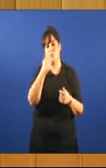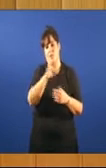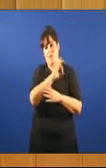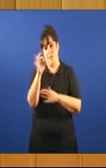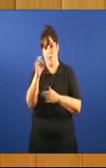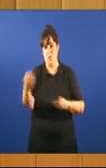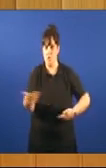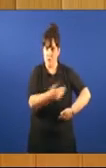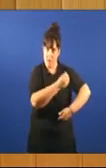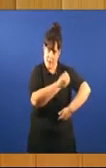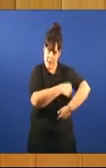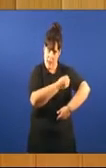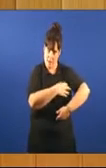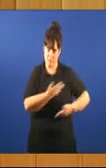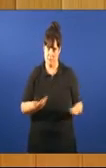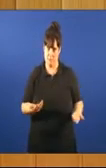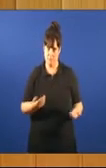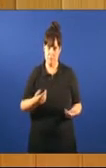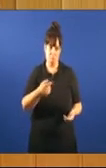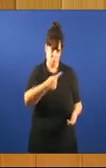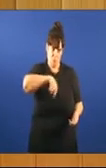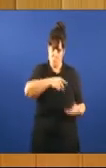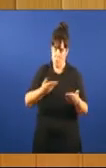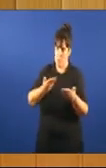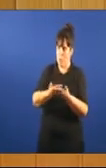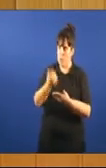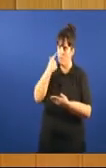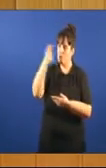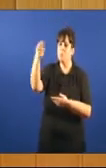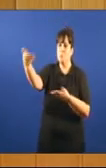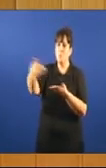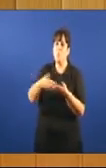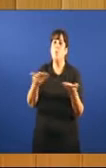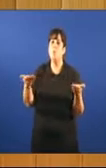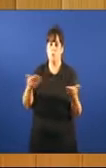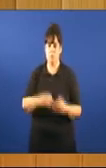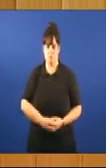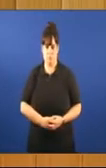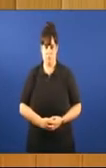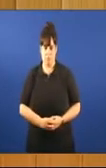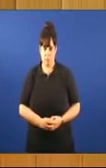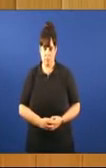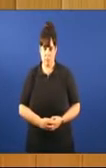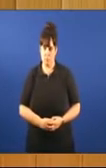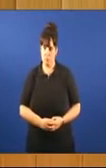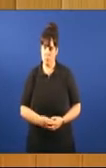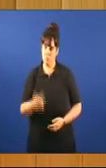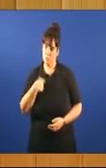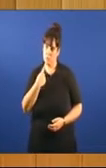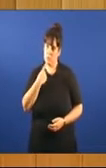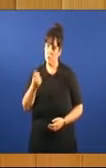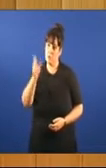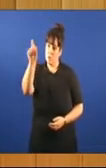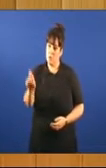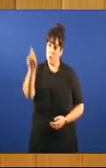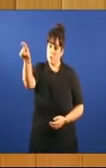proposta do BNG. Díganos cal é a súa proposta, señor Feijóo. Decía que vostede entende a política como